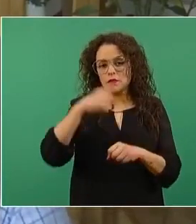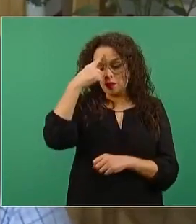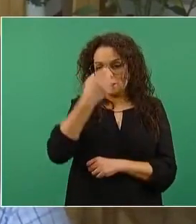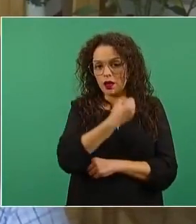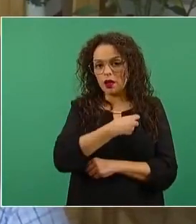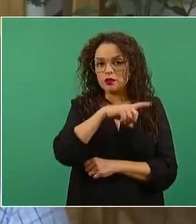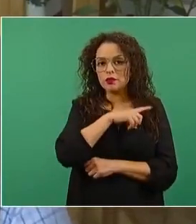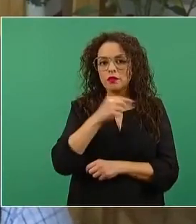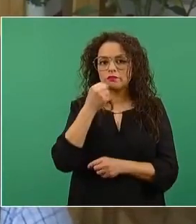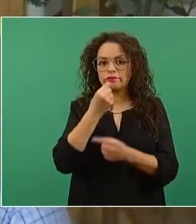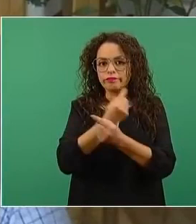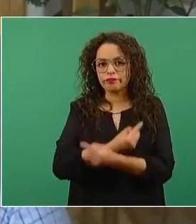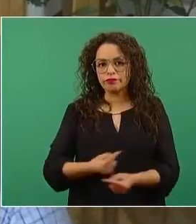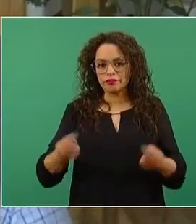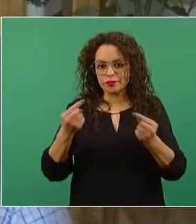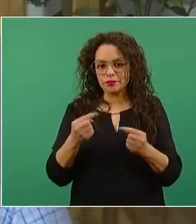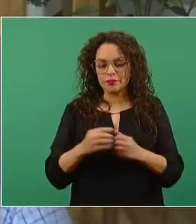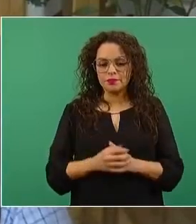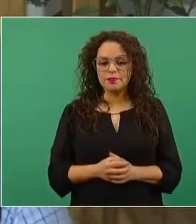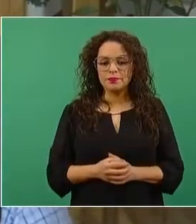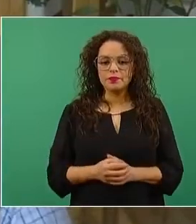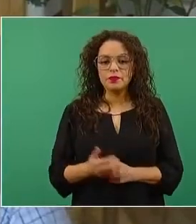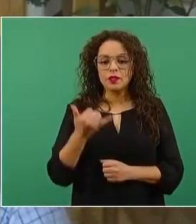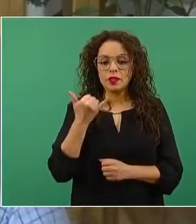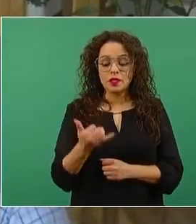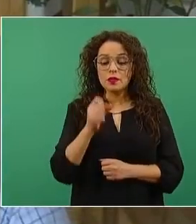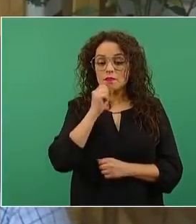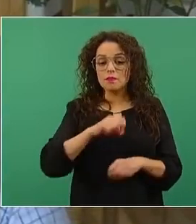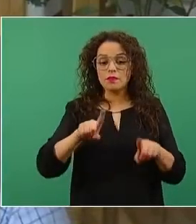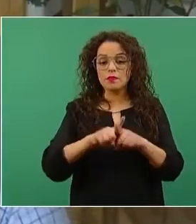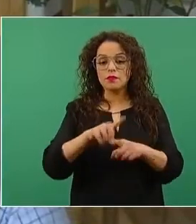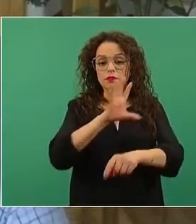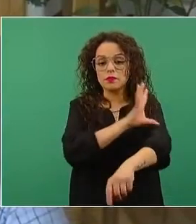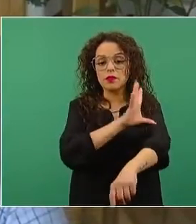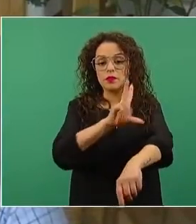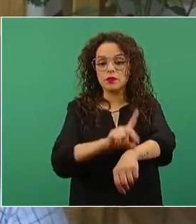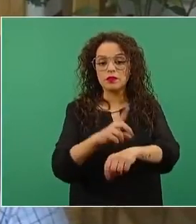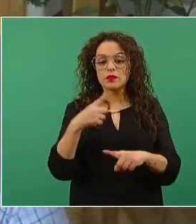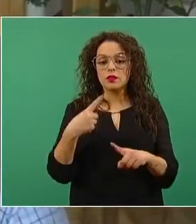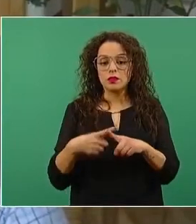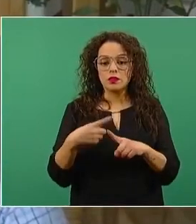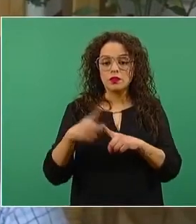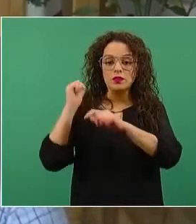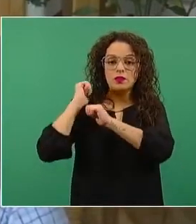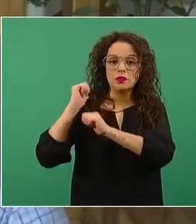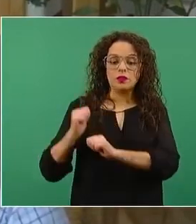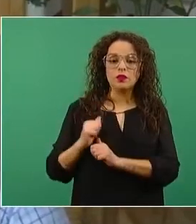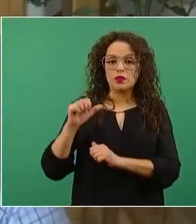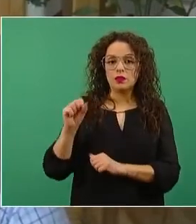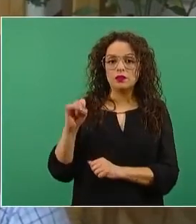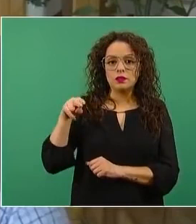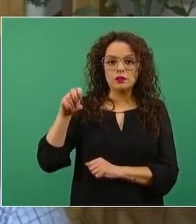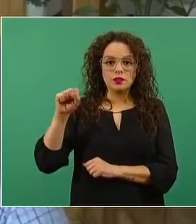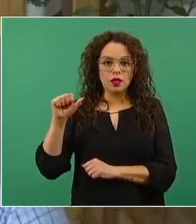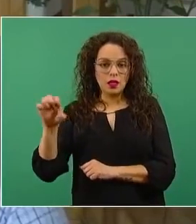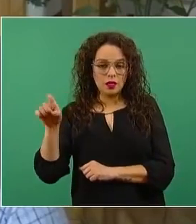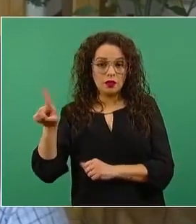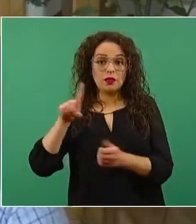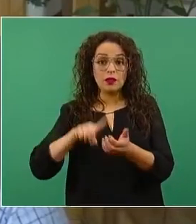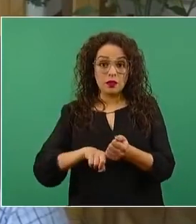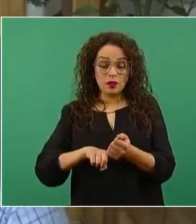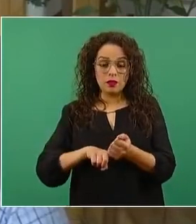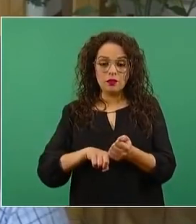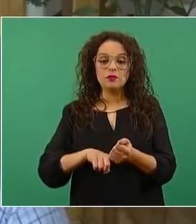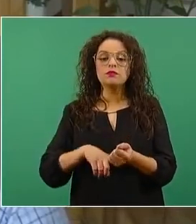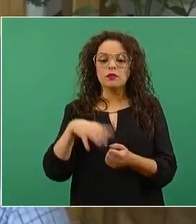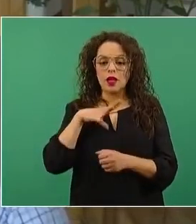y la Adolescencia, el CENSIA, y además la coordinación técnica está a cargo de la CINSAE, que es precisamente donde se